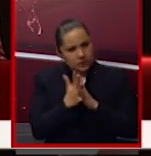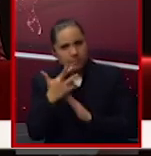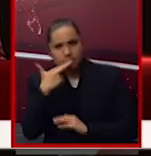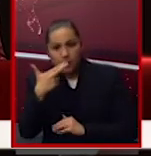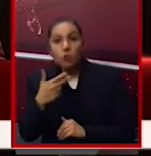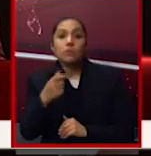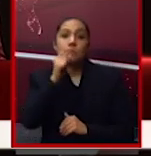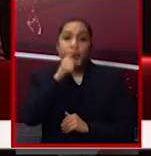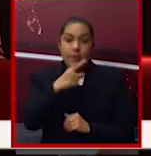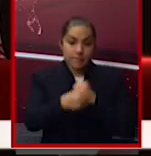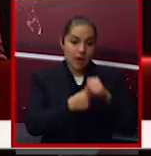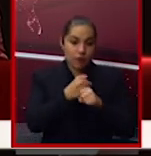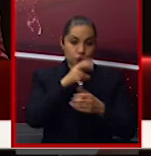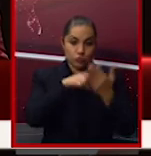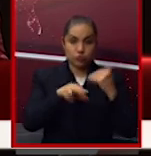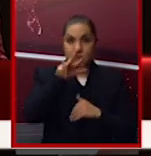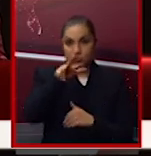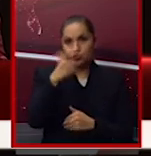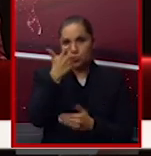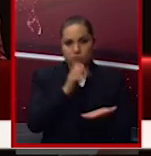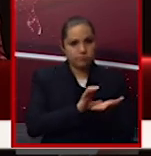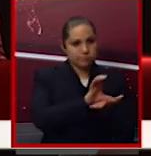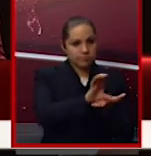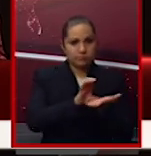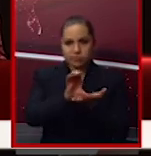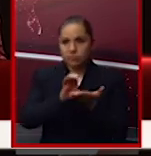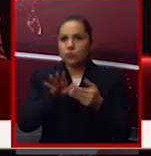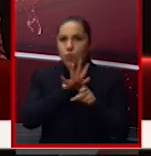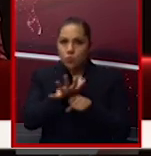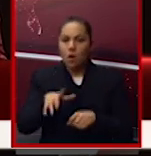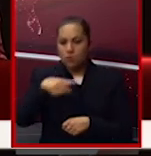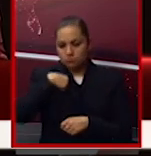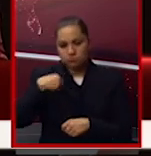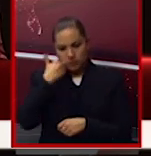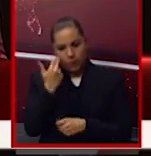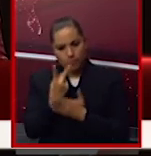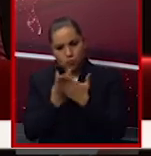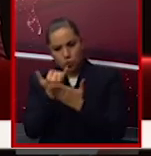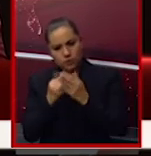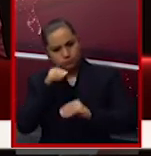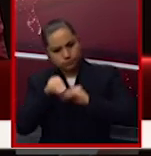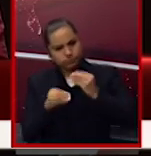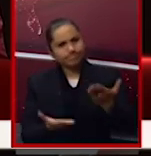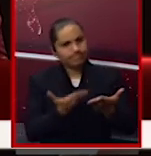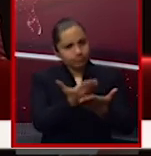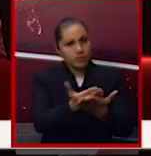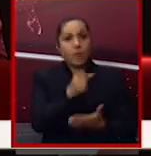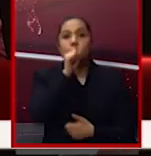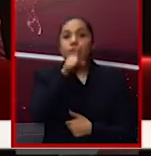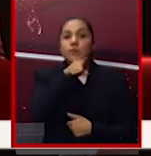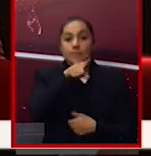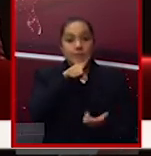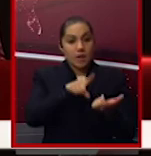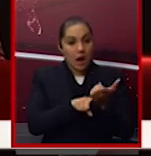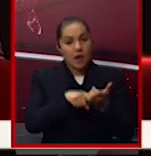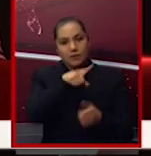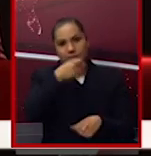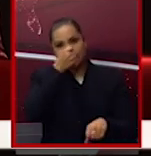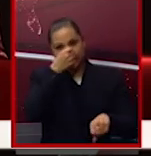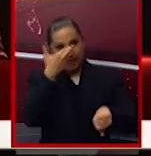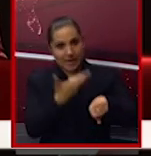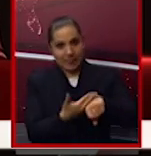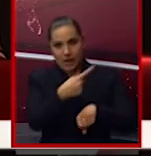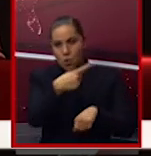del 2018, que buscaremos sea austero y que el recorte que anunció el flamante